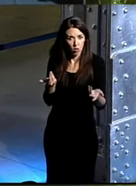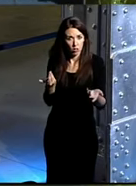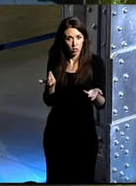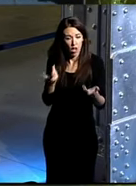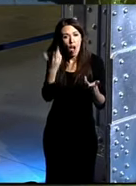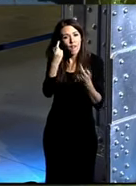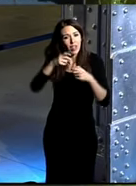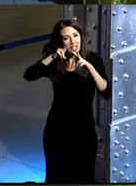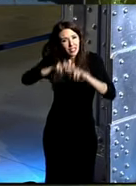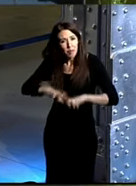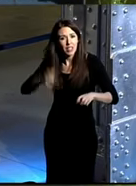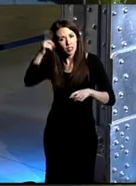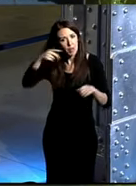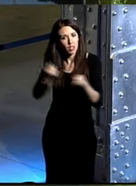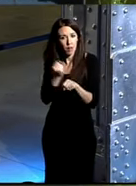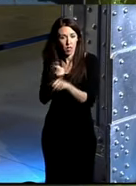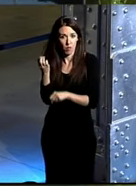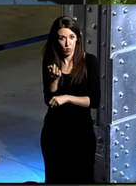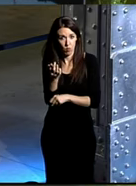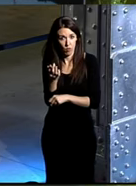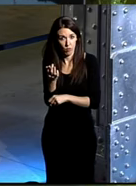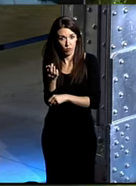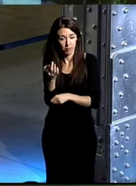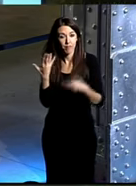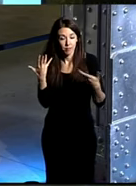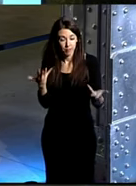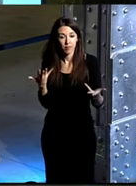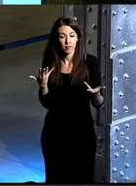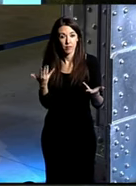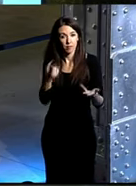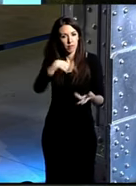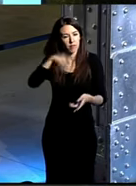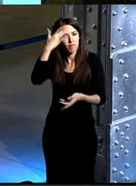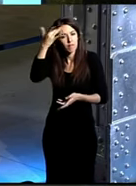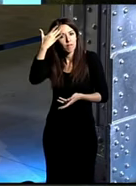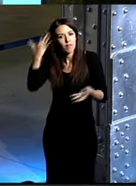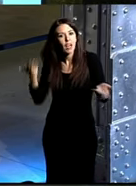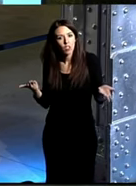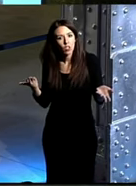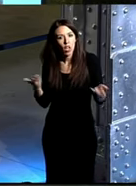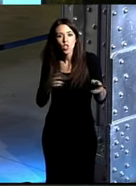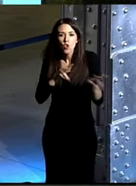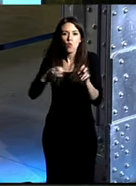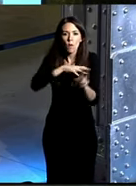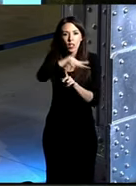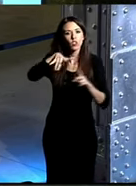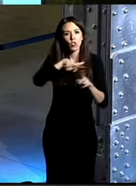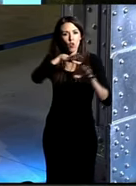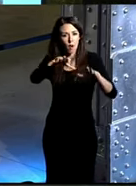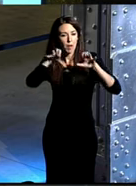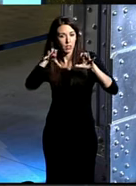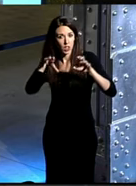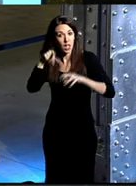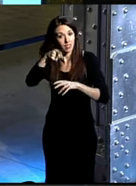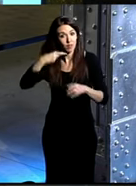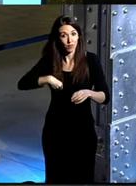que investigar y que hay que trabajar. Entonces, fundamentalmente, lo que estamos imaginando es nuevos entornos de aprendizajes.